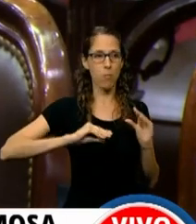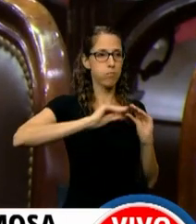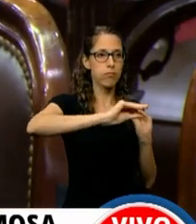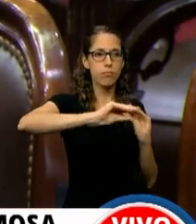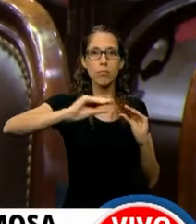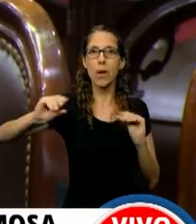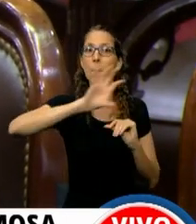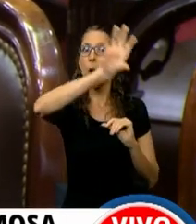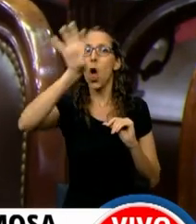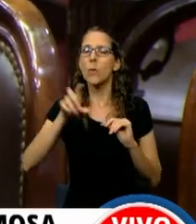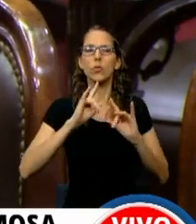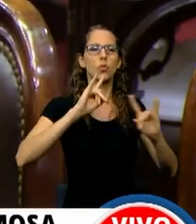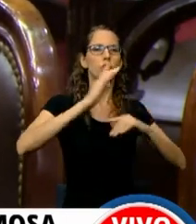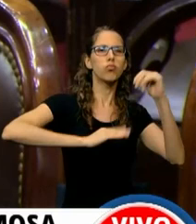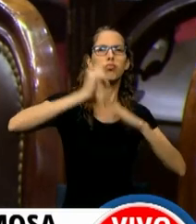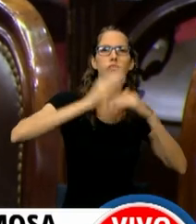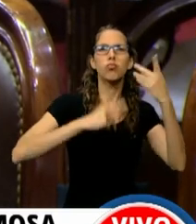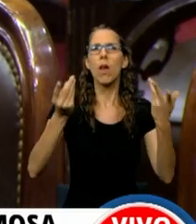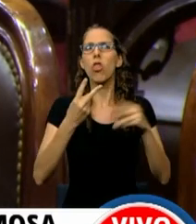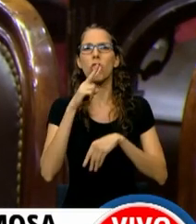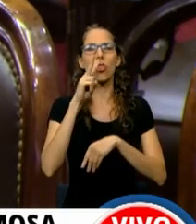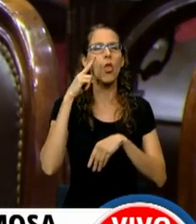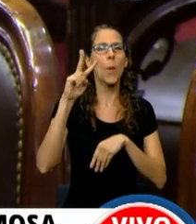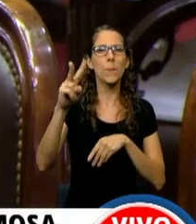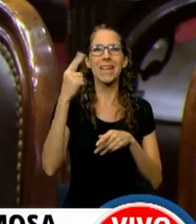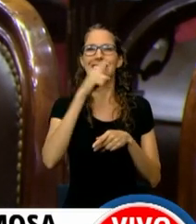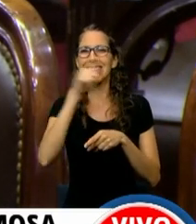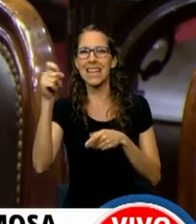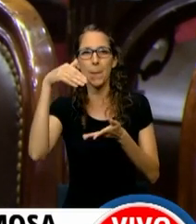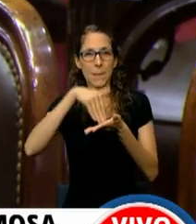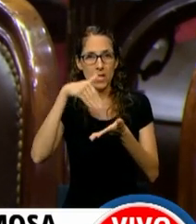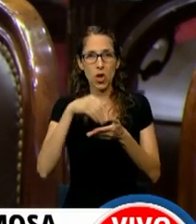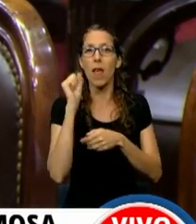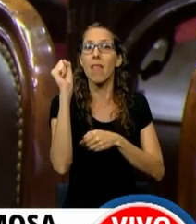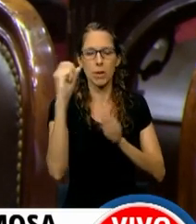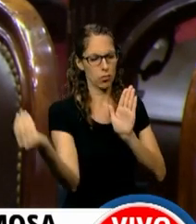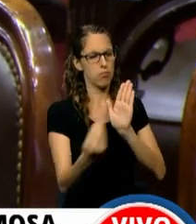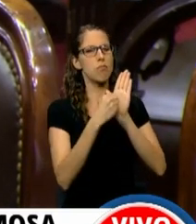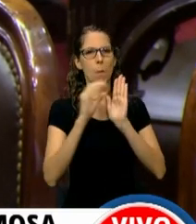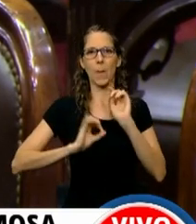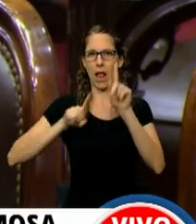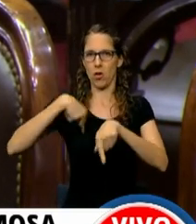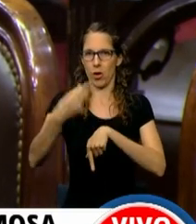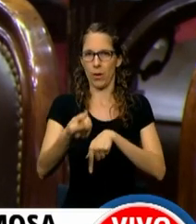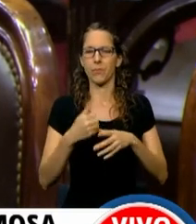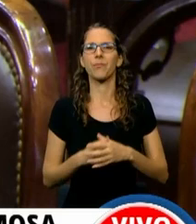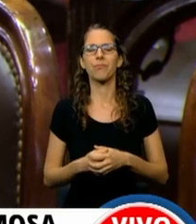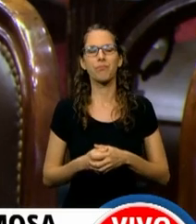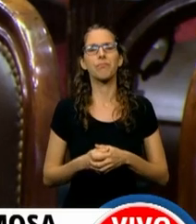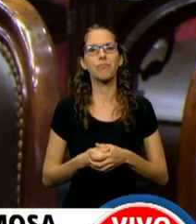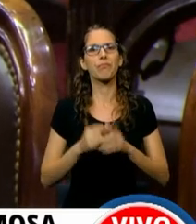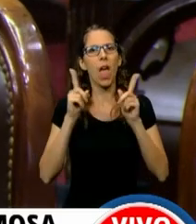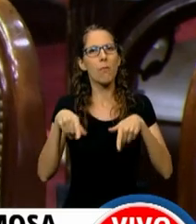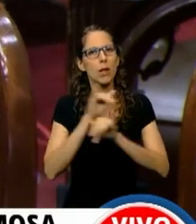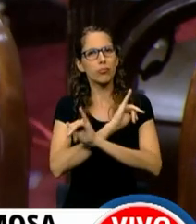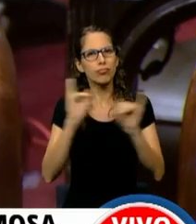obras, por más de 2.100 millones de pesos se van a destinar en este próximo año. Y también quiero destacar